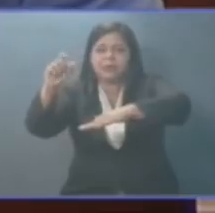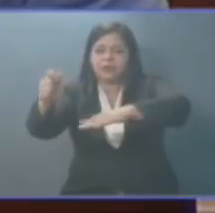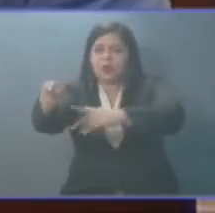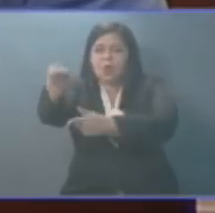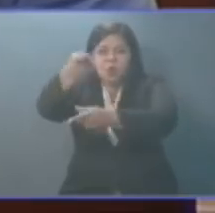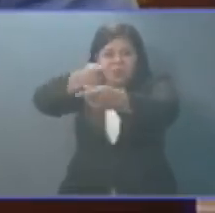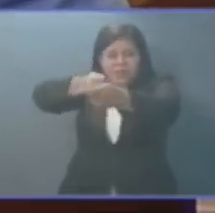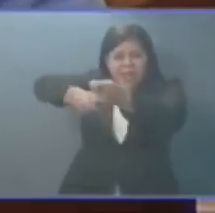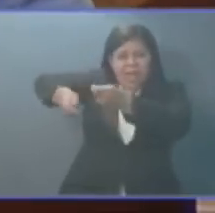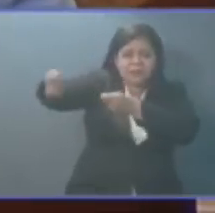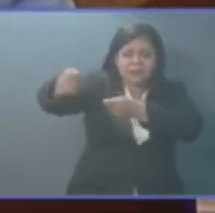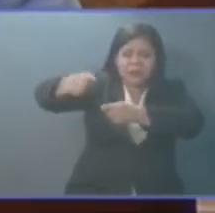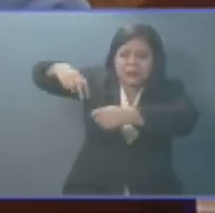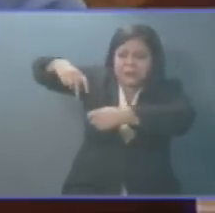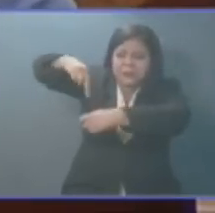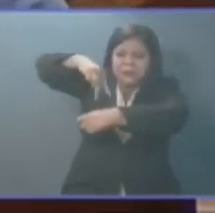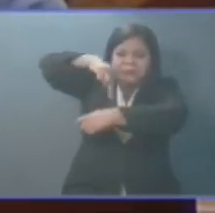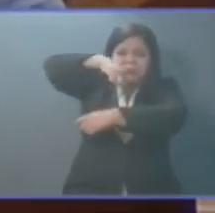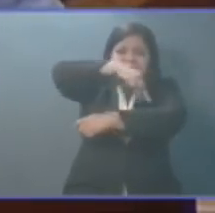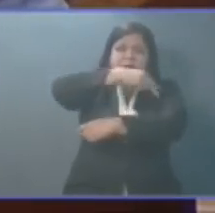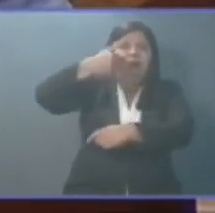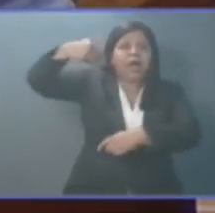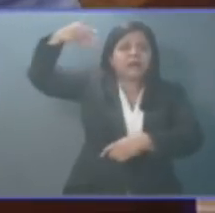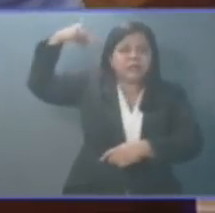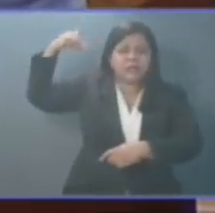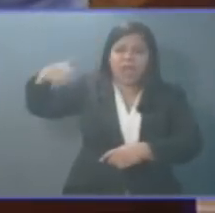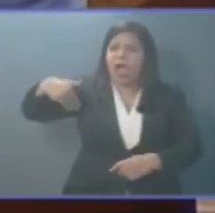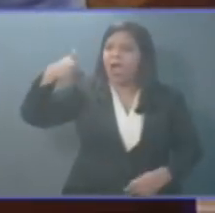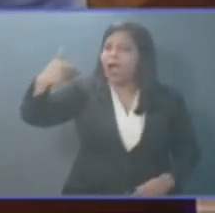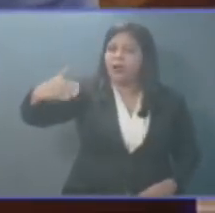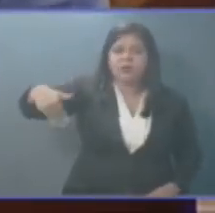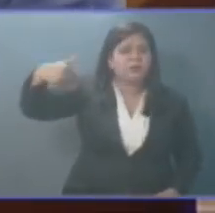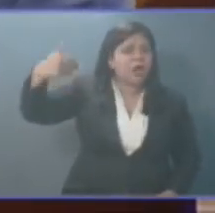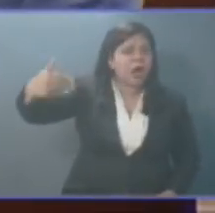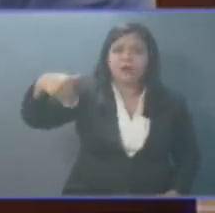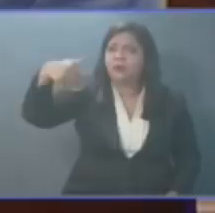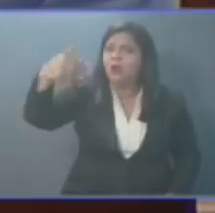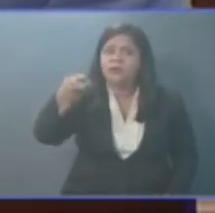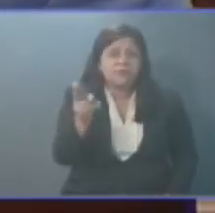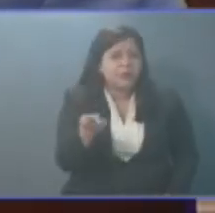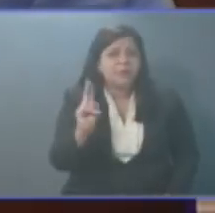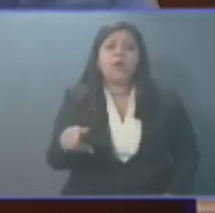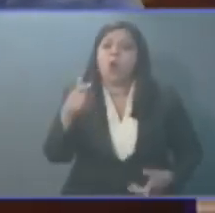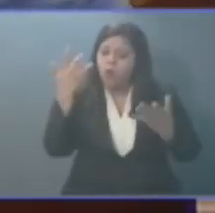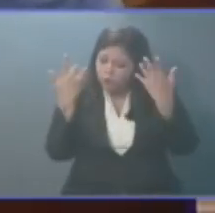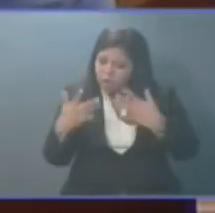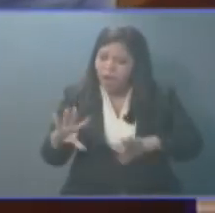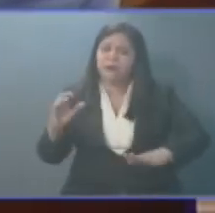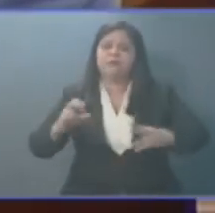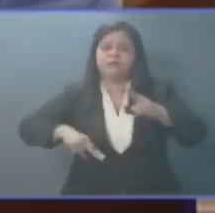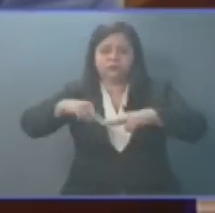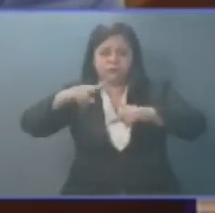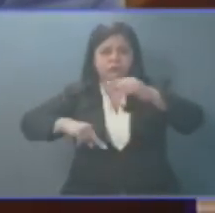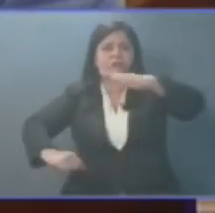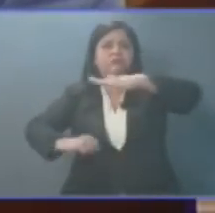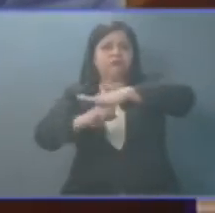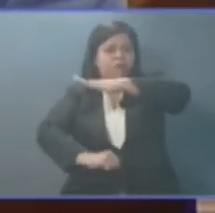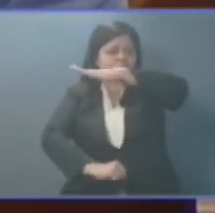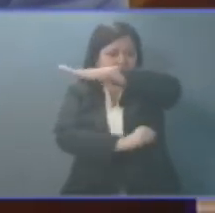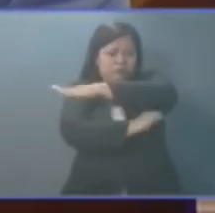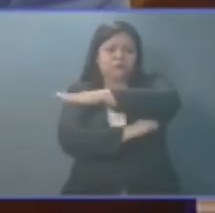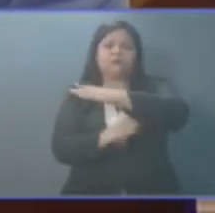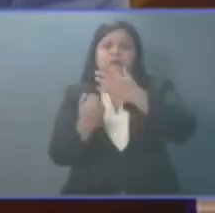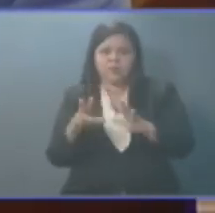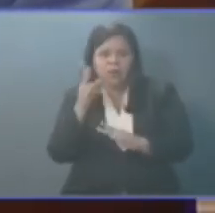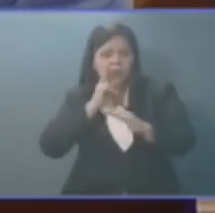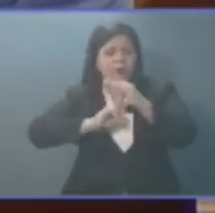una polea. Así pasaron años de gobierno de los partidos aquí representados. Pero la visión del presidente